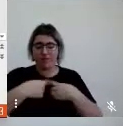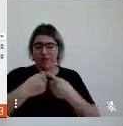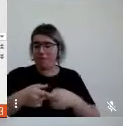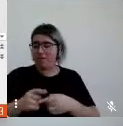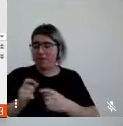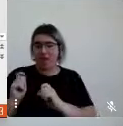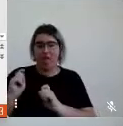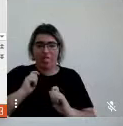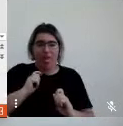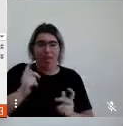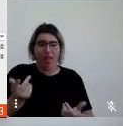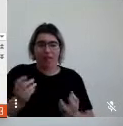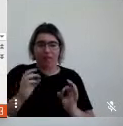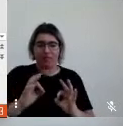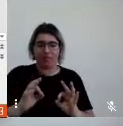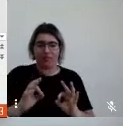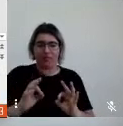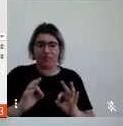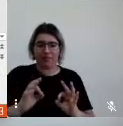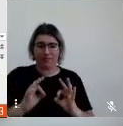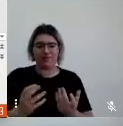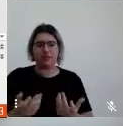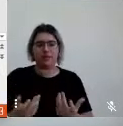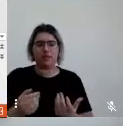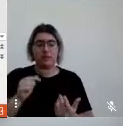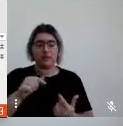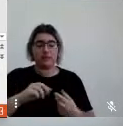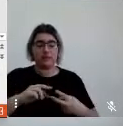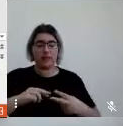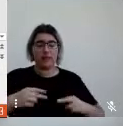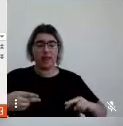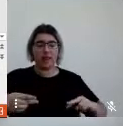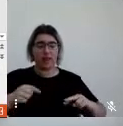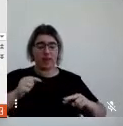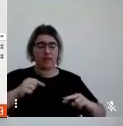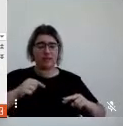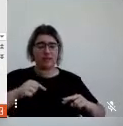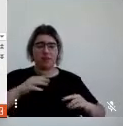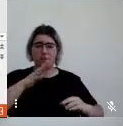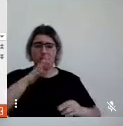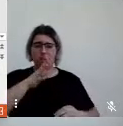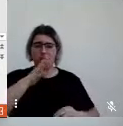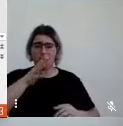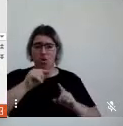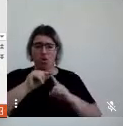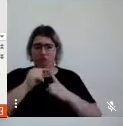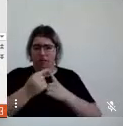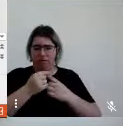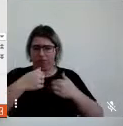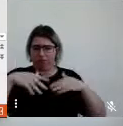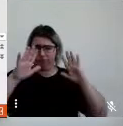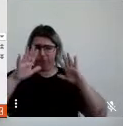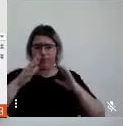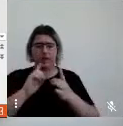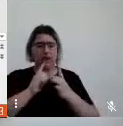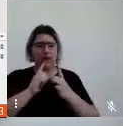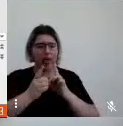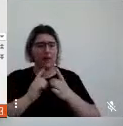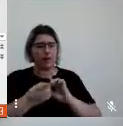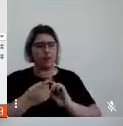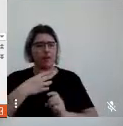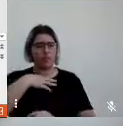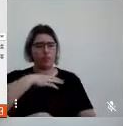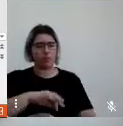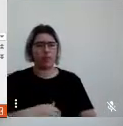adoptando y esos genes, por otra serie de factores, pueden ser modificados. Entonces, aquí